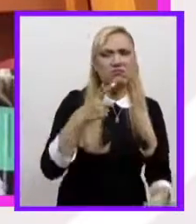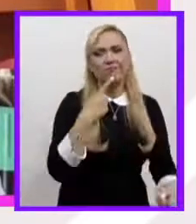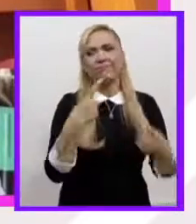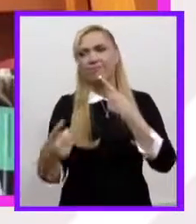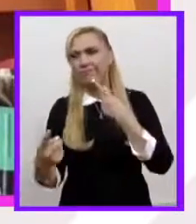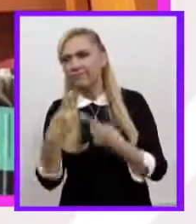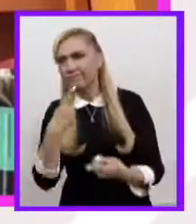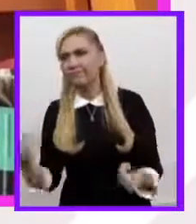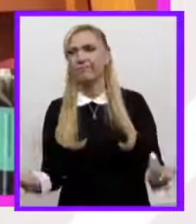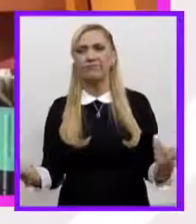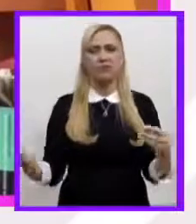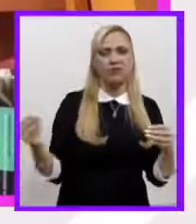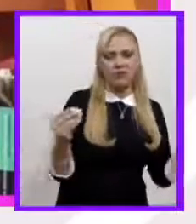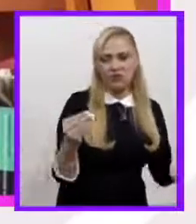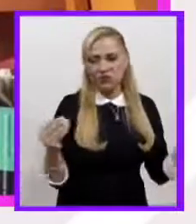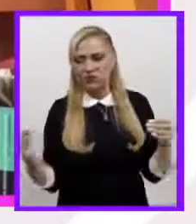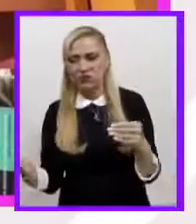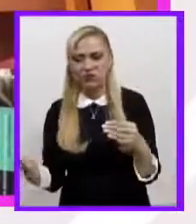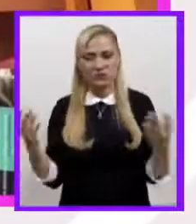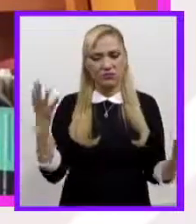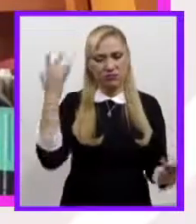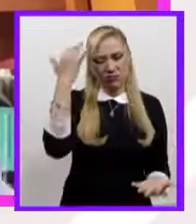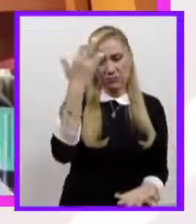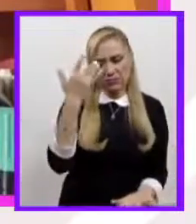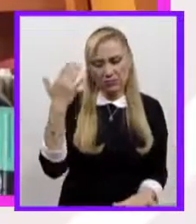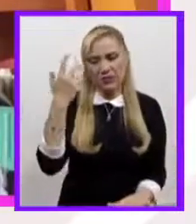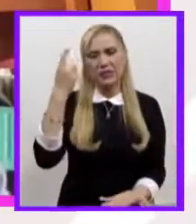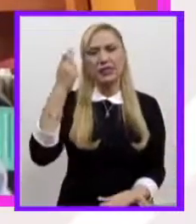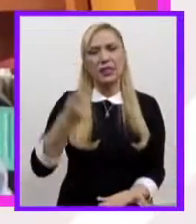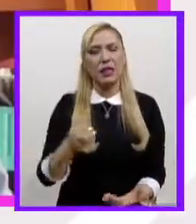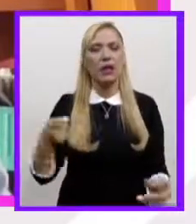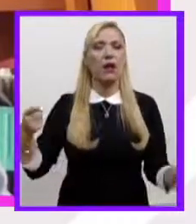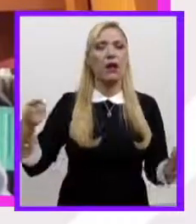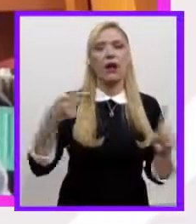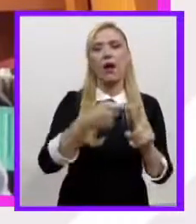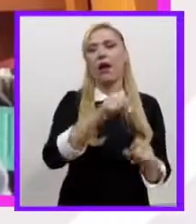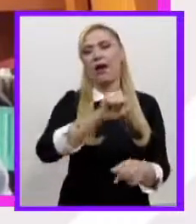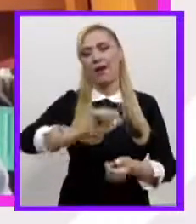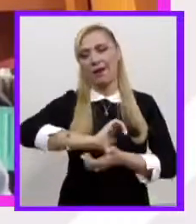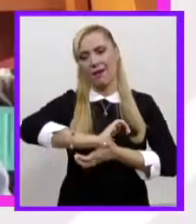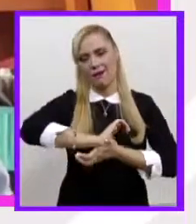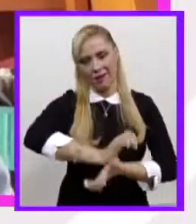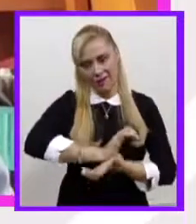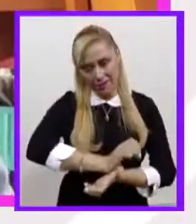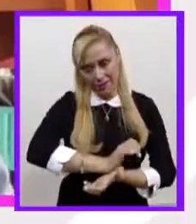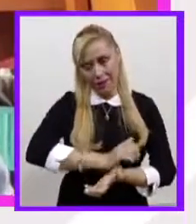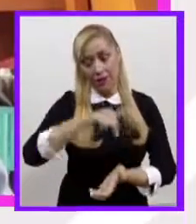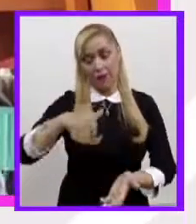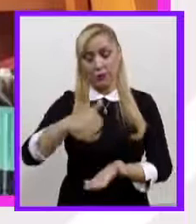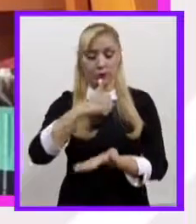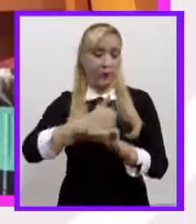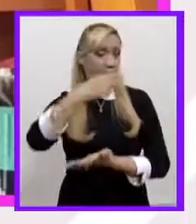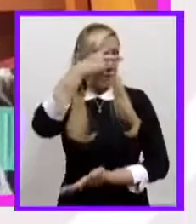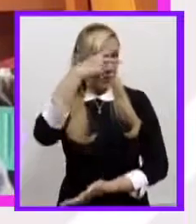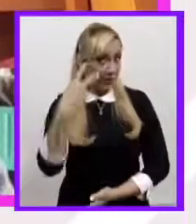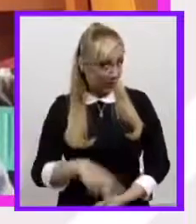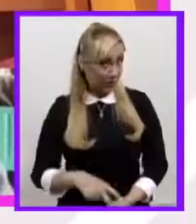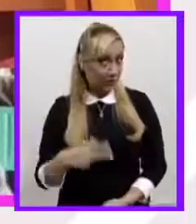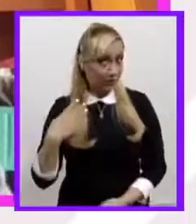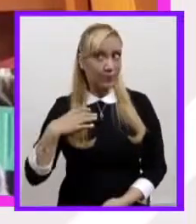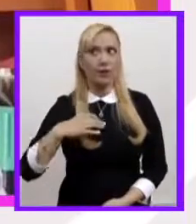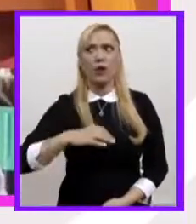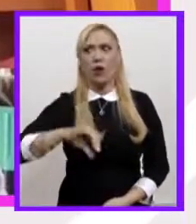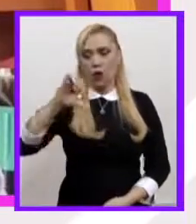para analizar, para reflexionar sobre cuestiones relacionadas con el fenómeno discriminatorio en la Ciudad de México. El